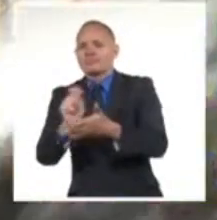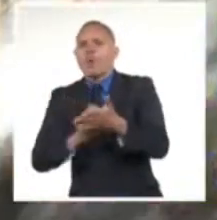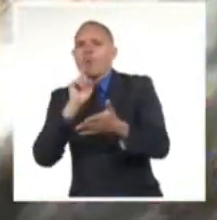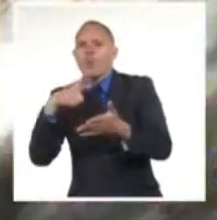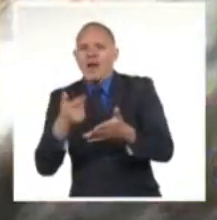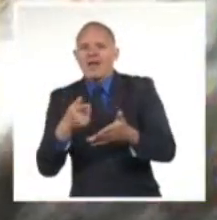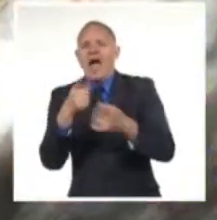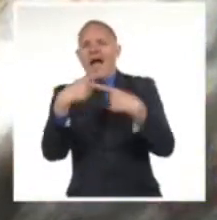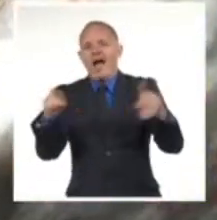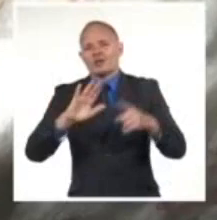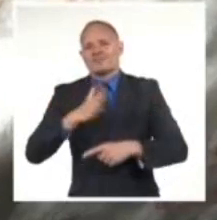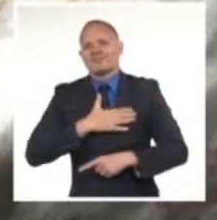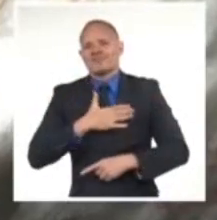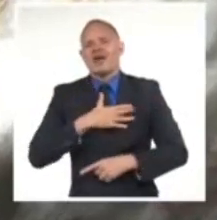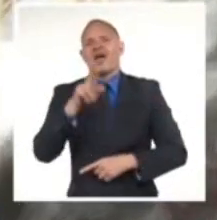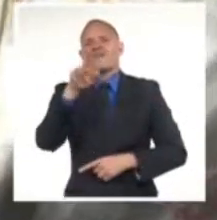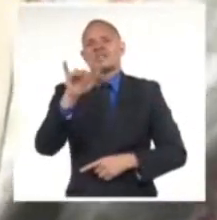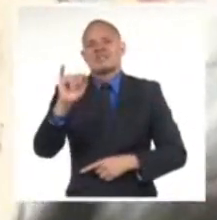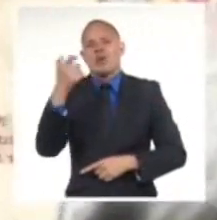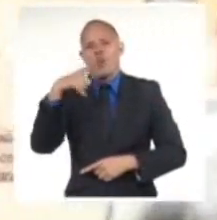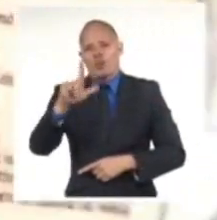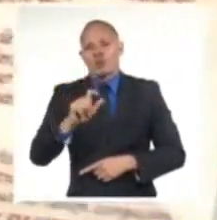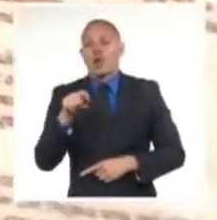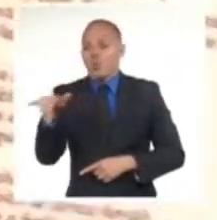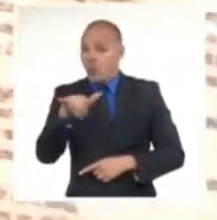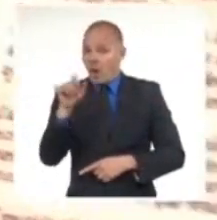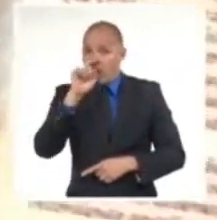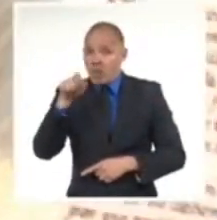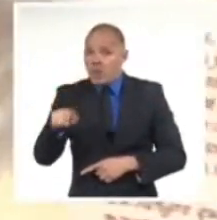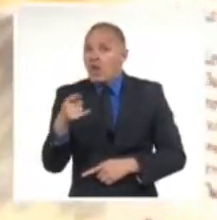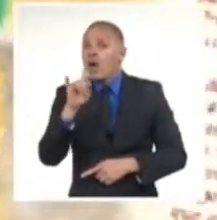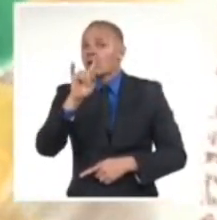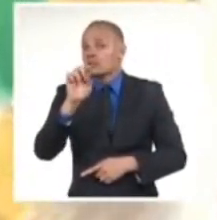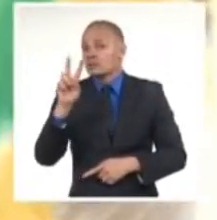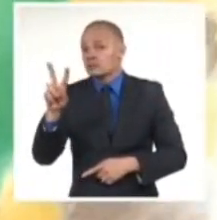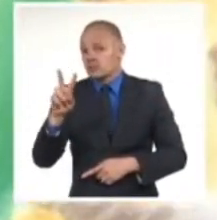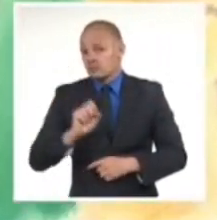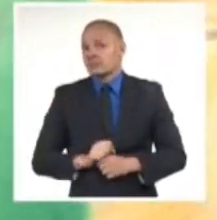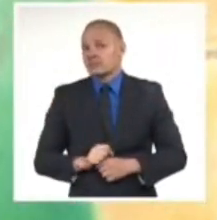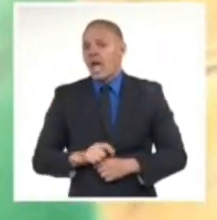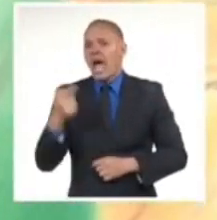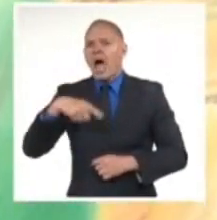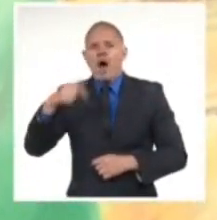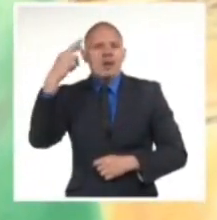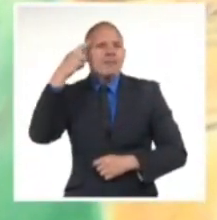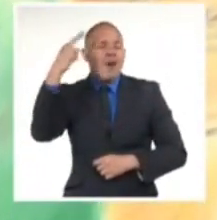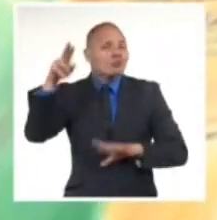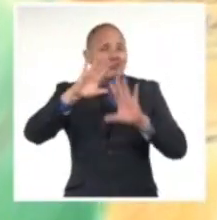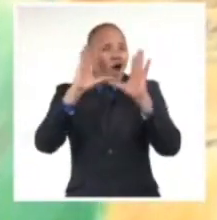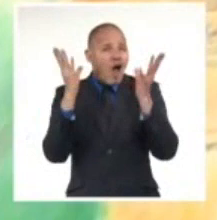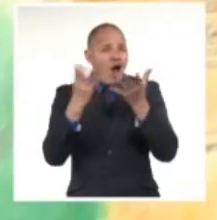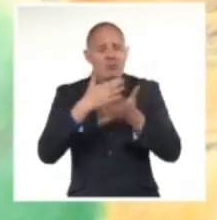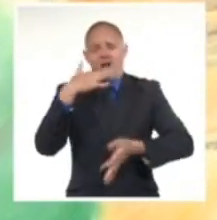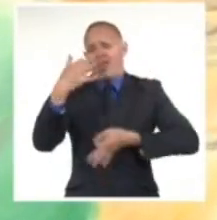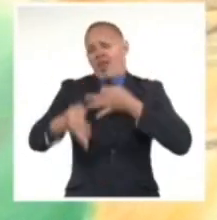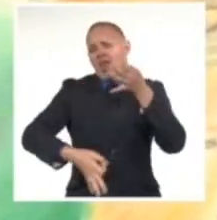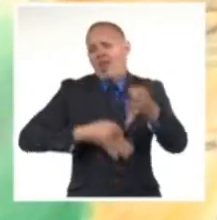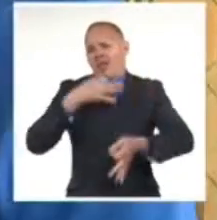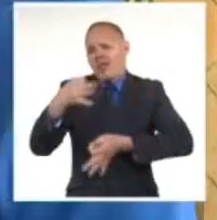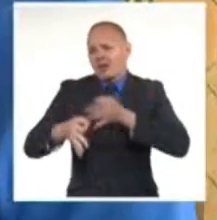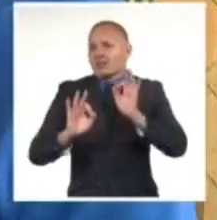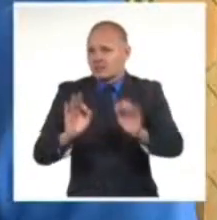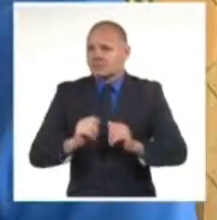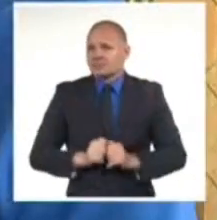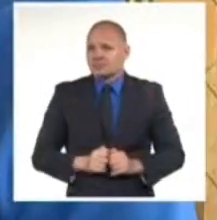julio. También de 92 años, Cartaya preserva en su memoria el origen de la marcha del